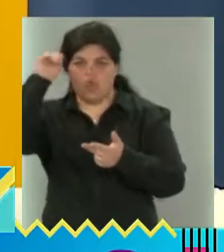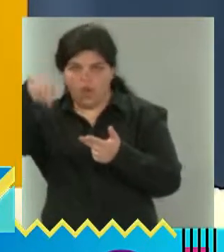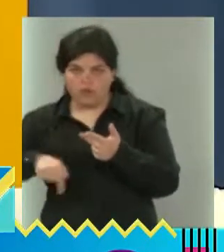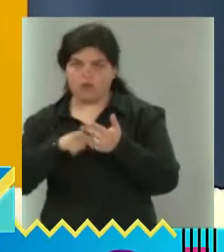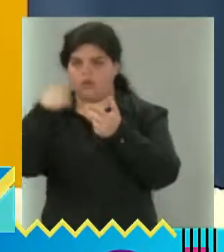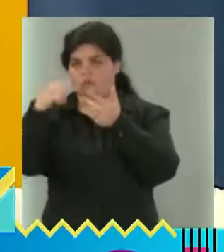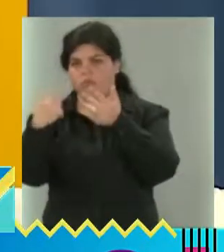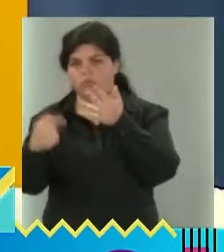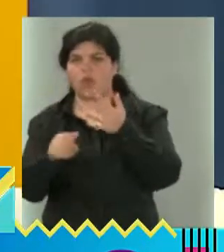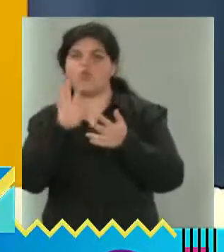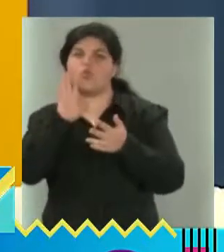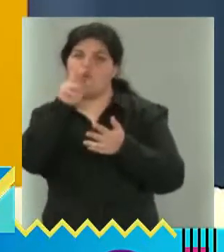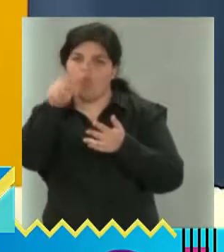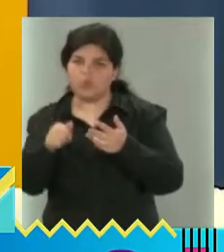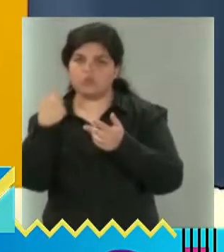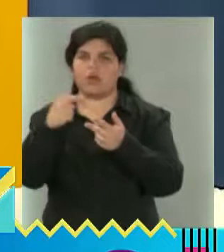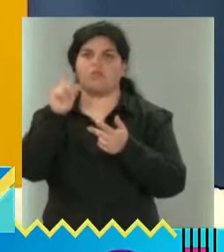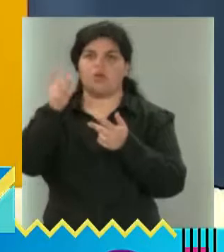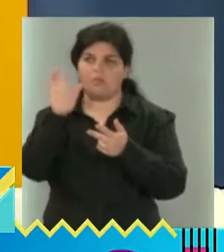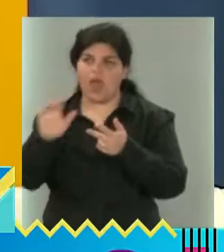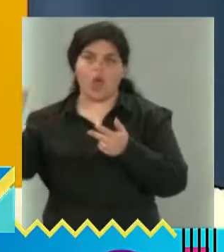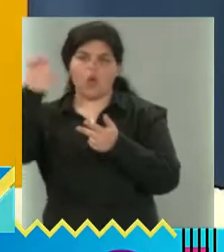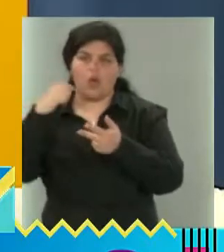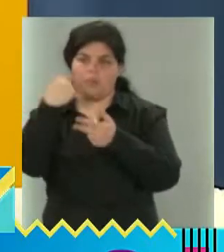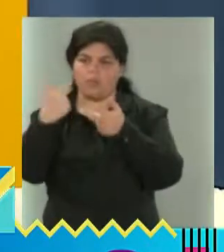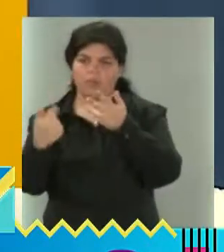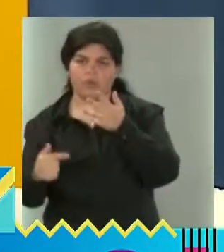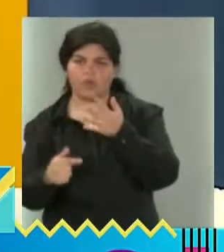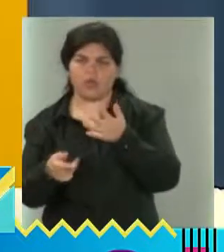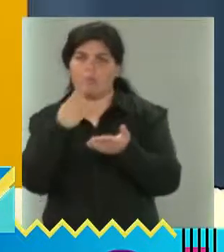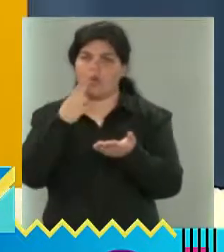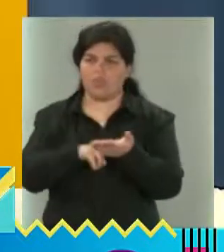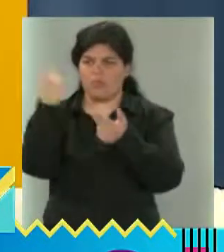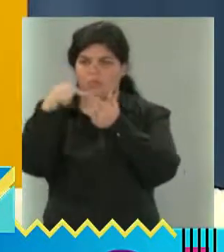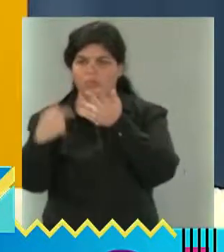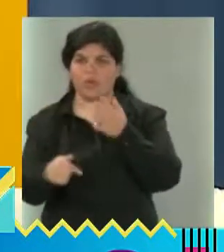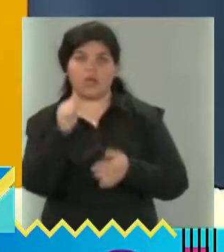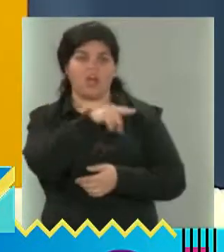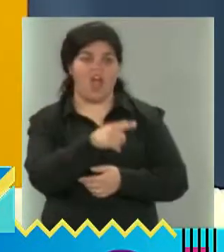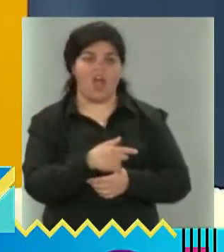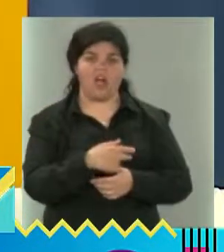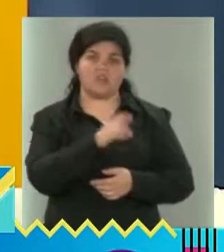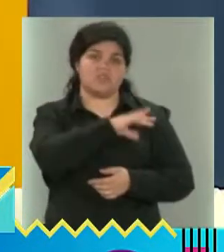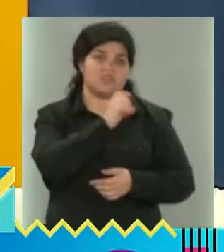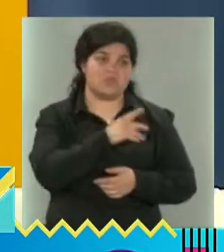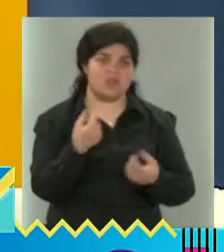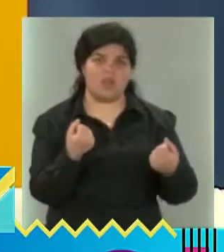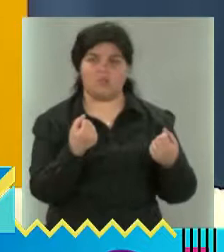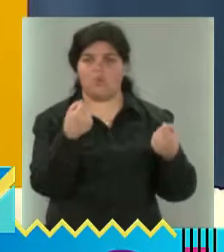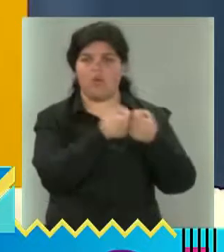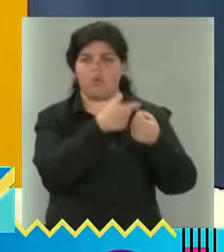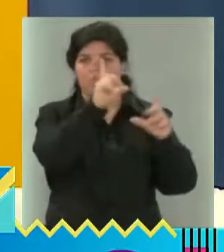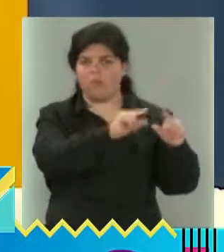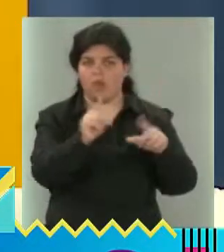Rusia y a la Comunidad Europea, y Chile prácticamente tiene acuerdo cero con ellos. Prácticamente son muy pocos los países que